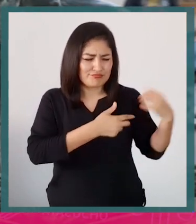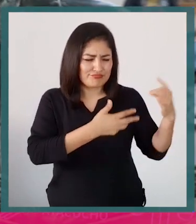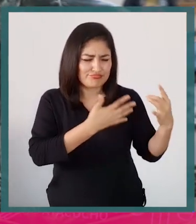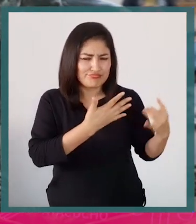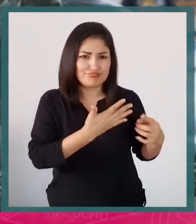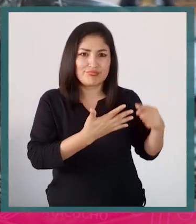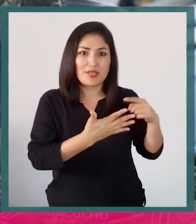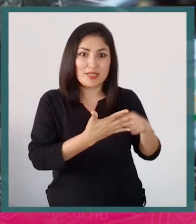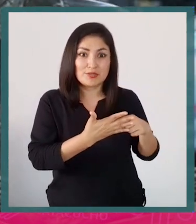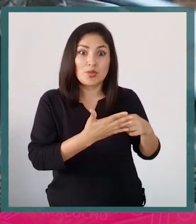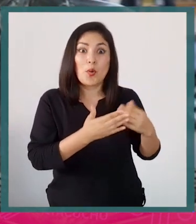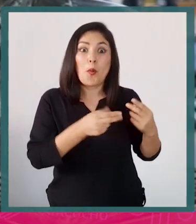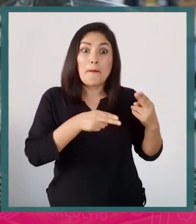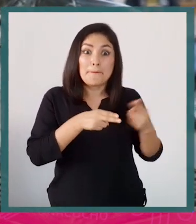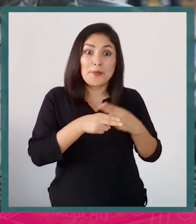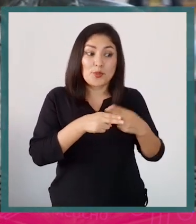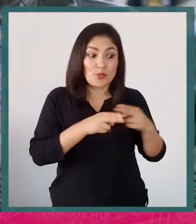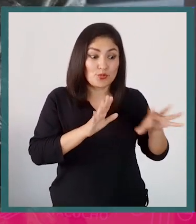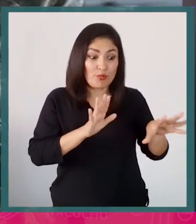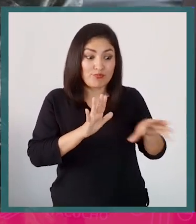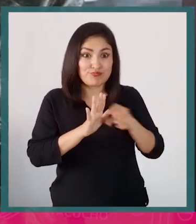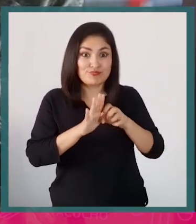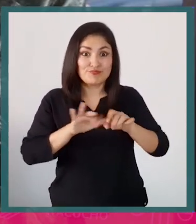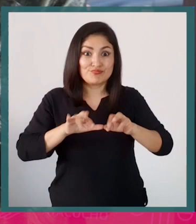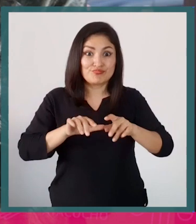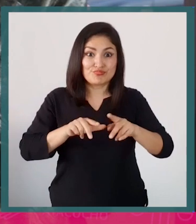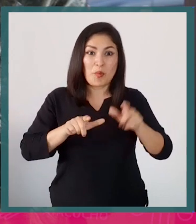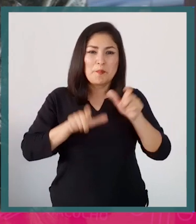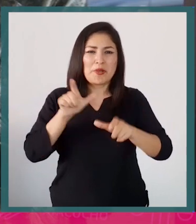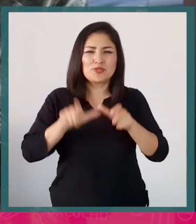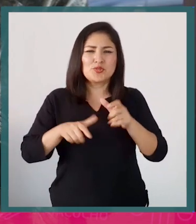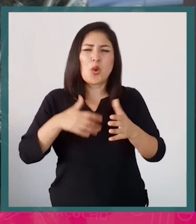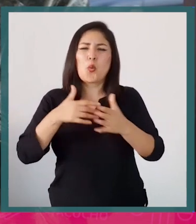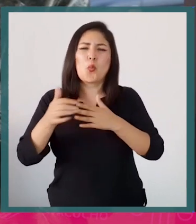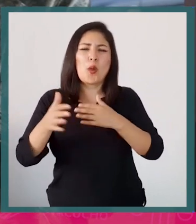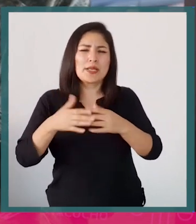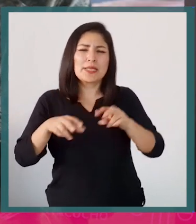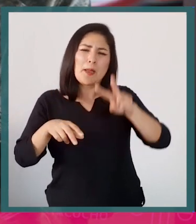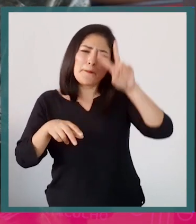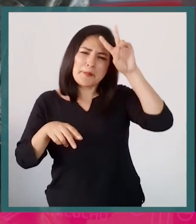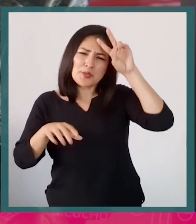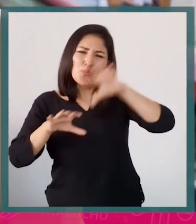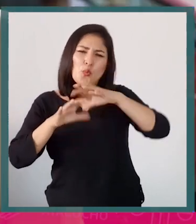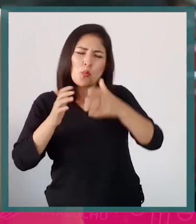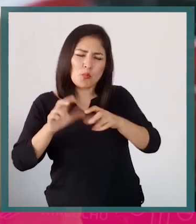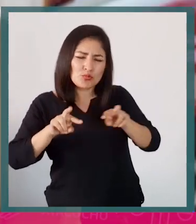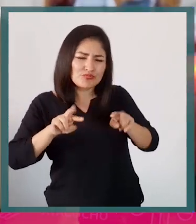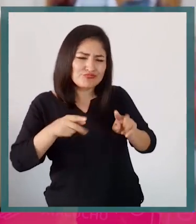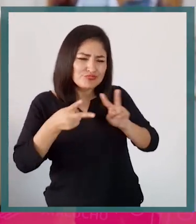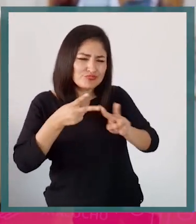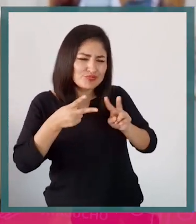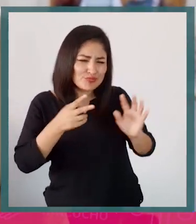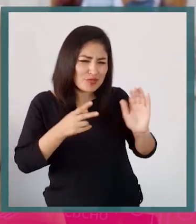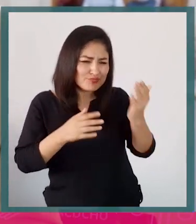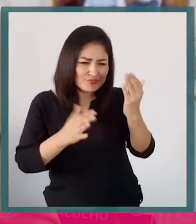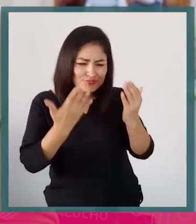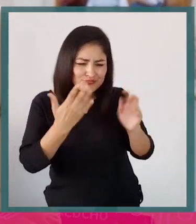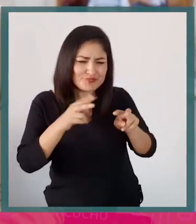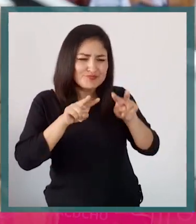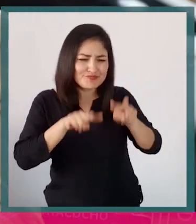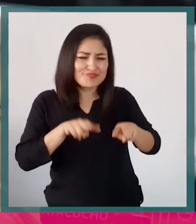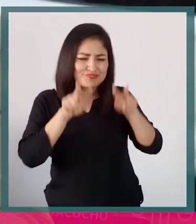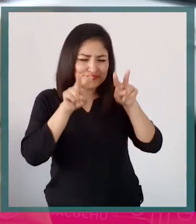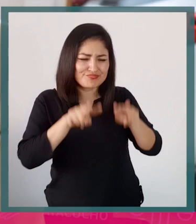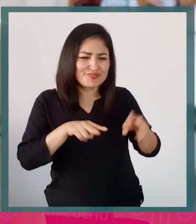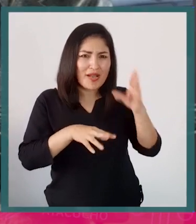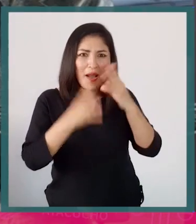además entrará en fase de digitalización para que todas y todos desde distintos lugares del Perú y del mundo podamos acercarnos más a la obra de